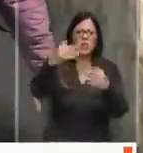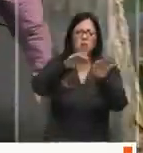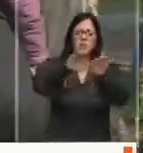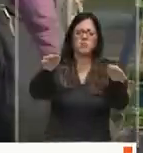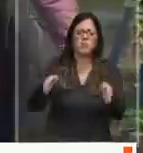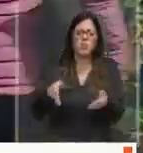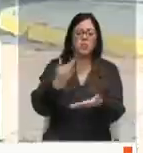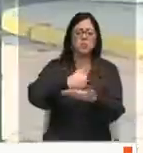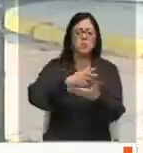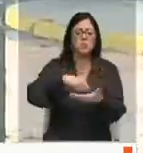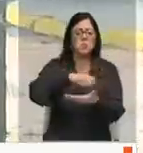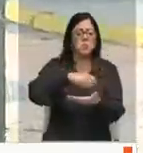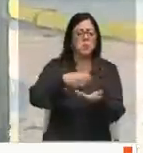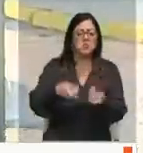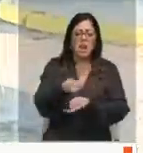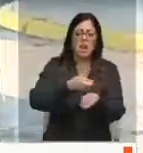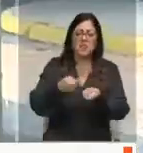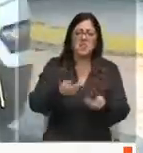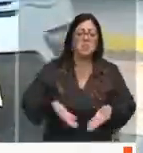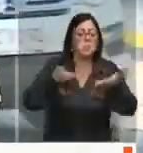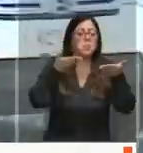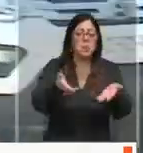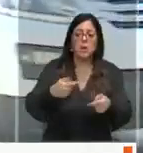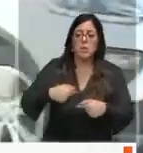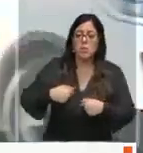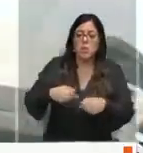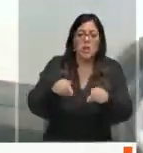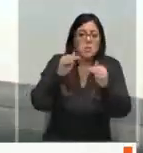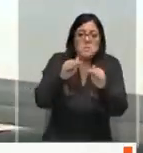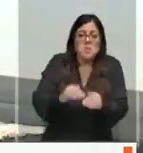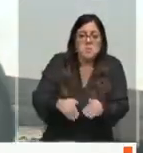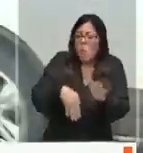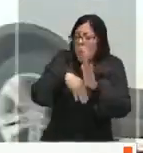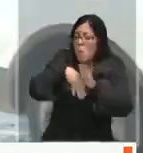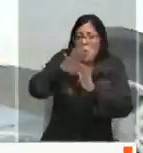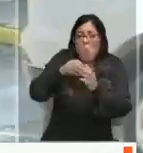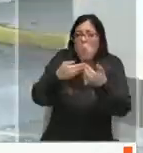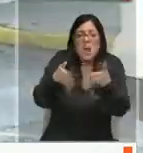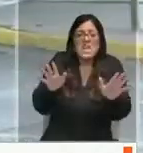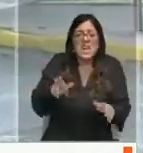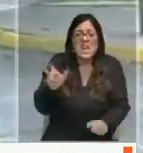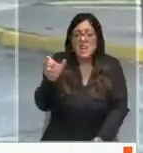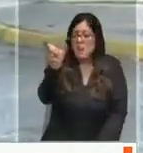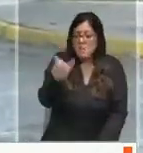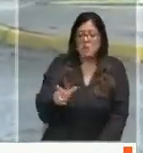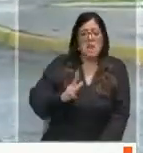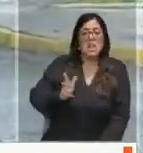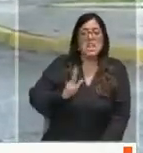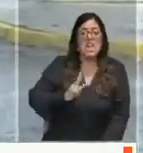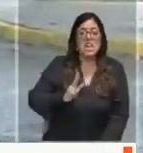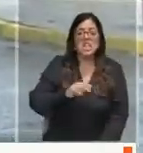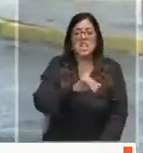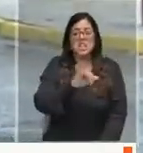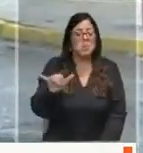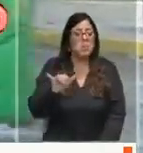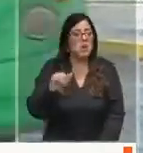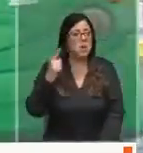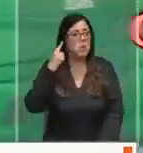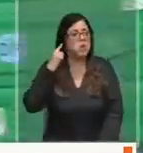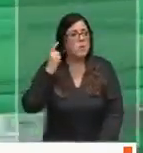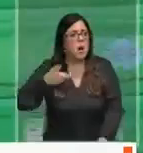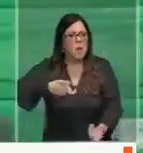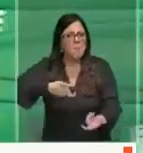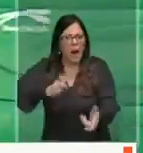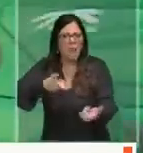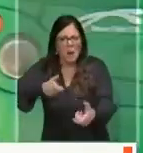víctima fuera asesinada. Lo atendí como cualquier cliente, terminó de comer como cualquier persona y después sentimos los